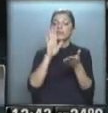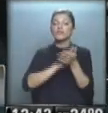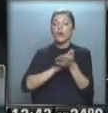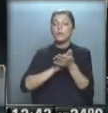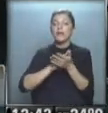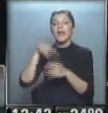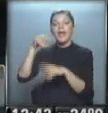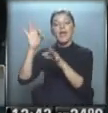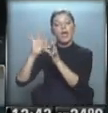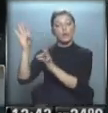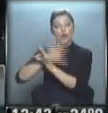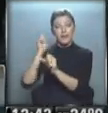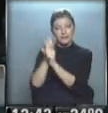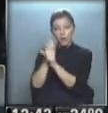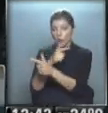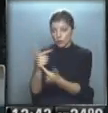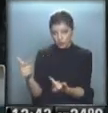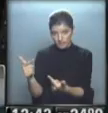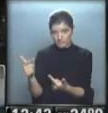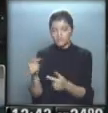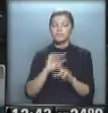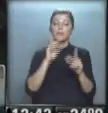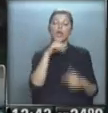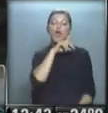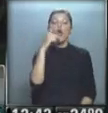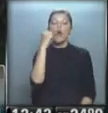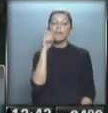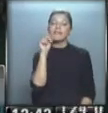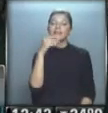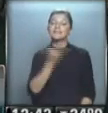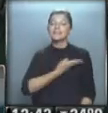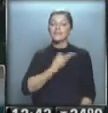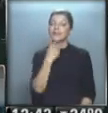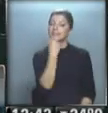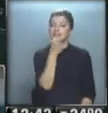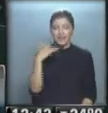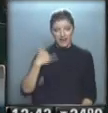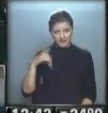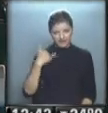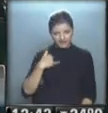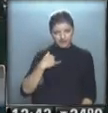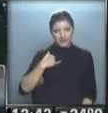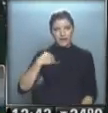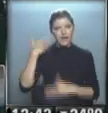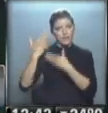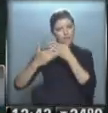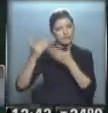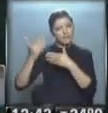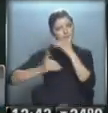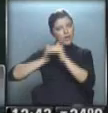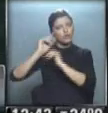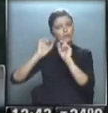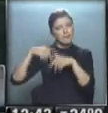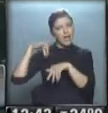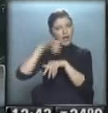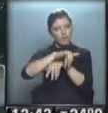Europa. ¿Qué pasa con Gonzalo de Laguna Paiva en Santa Fe? Felicita por el programa y pregunta si Argentina está desarrollando sistemas de aviación a radio control.